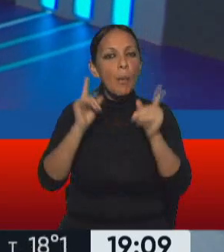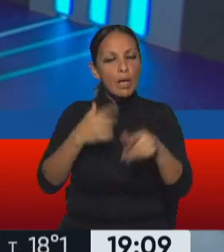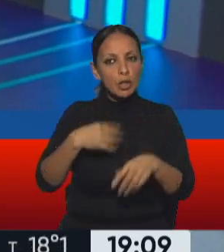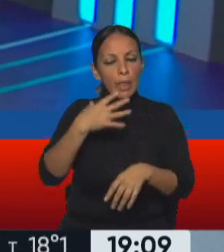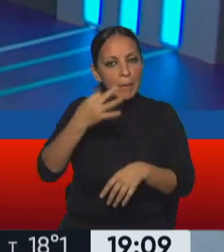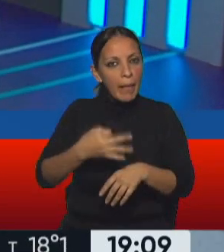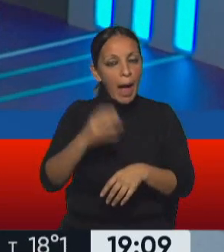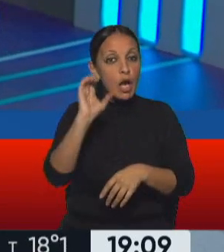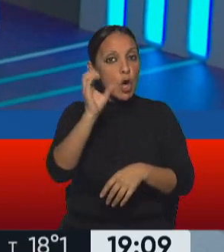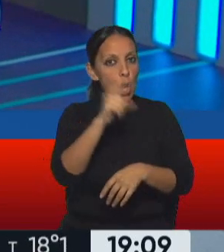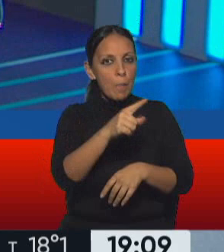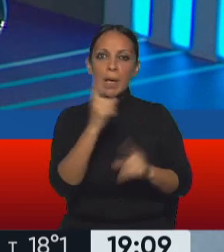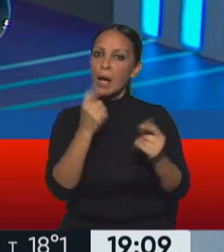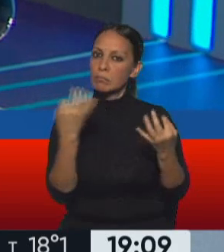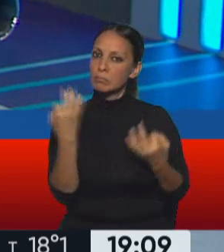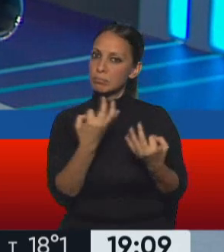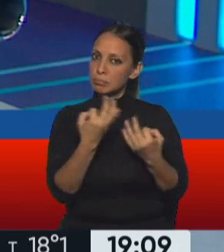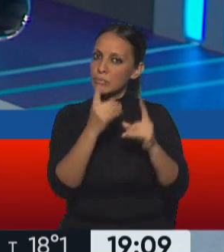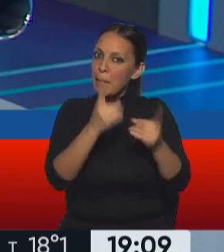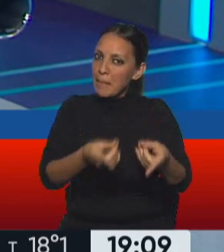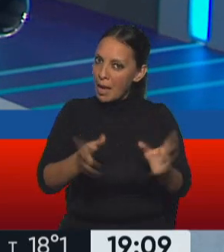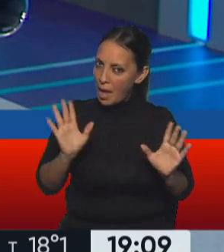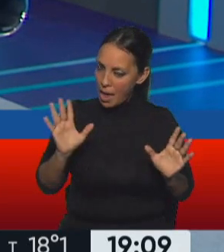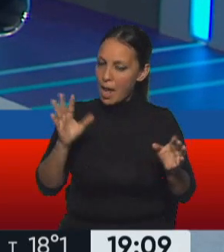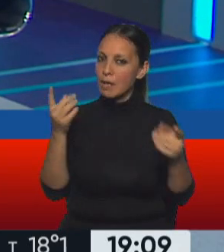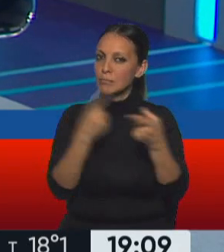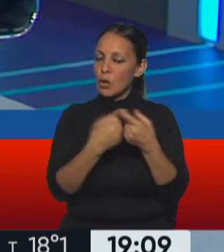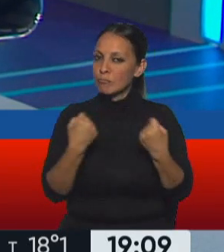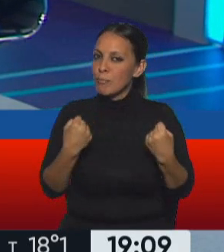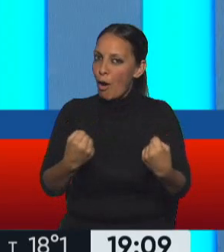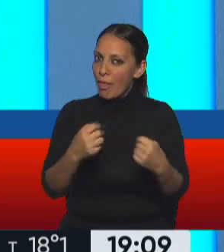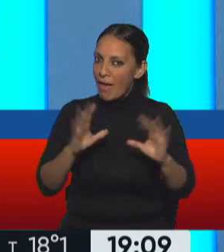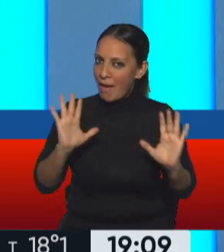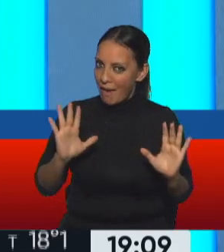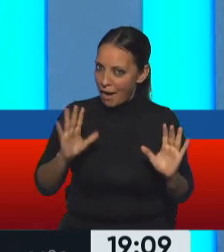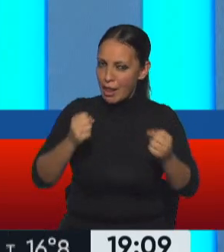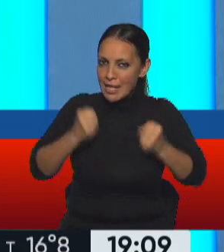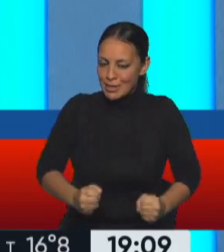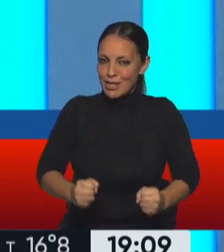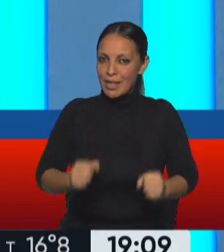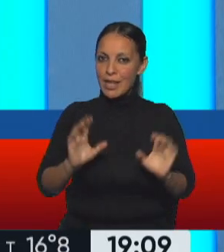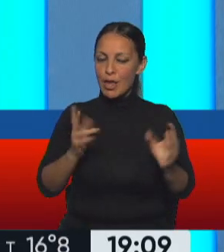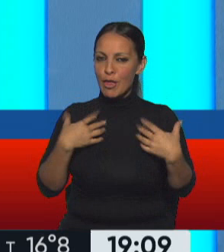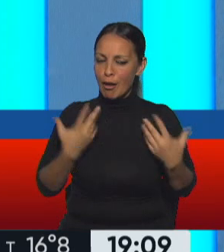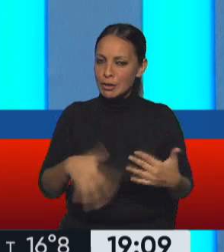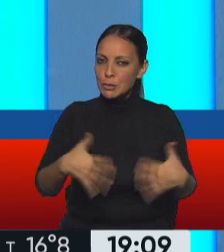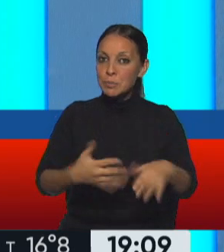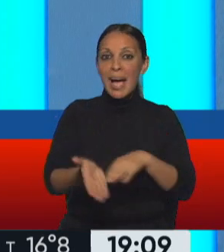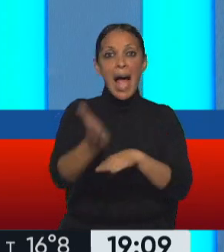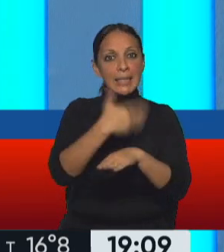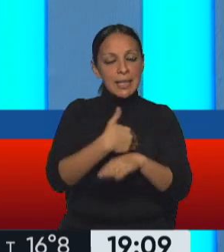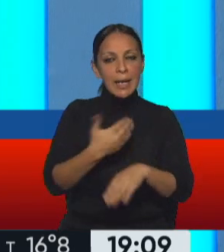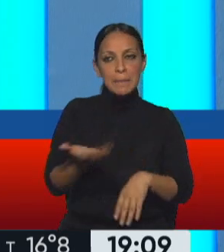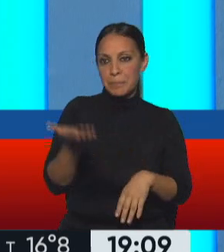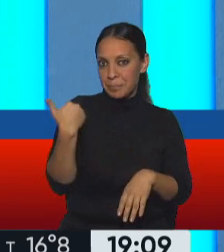colombia en esta copa américa un rival con un poderío decisivo inofensiva ayer jugaron prácticamente